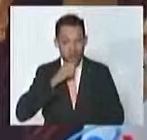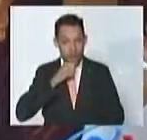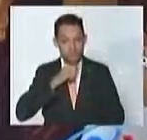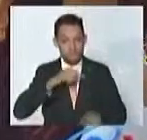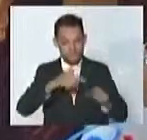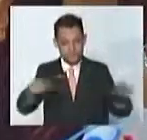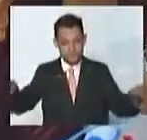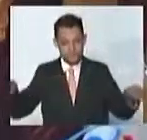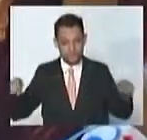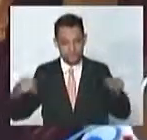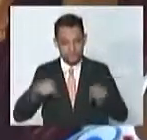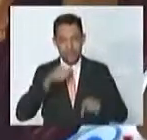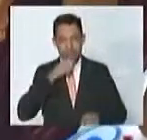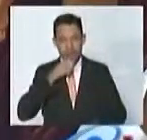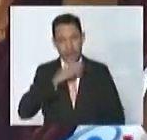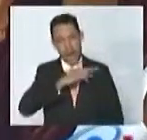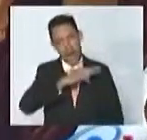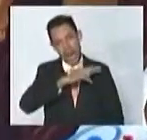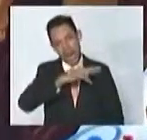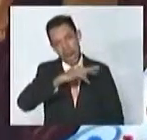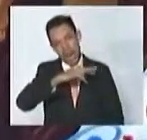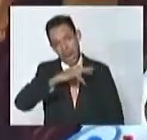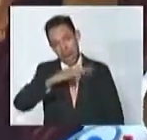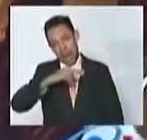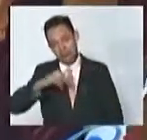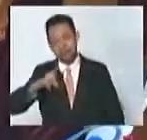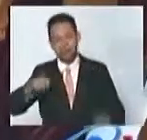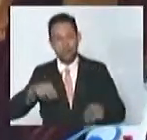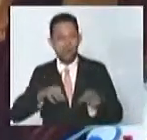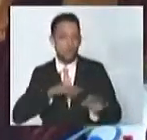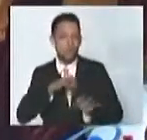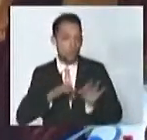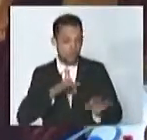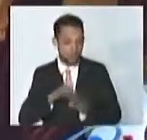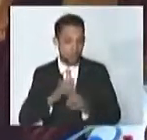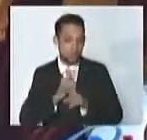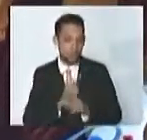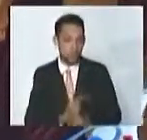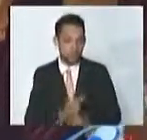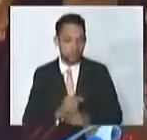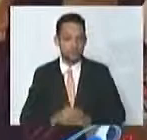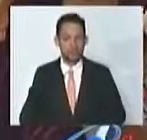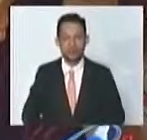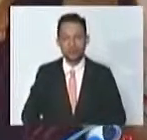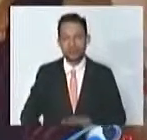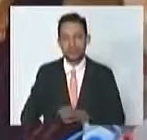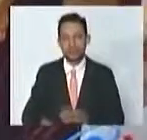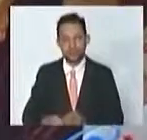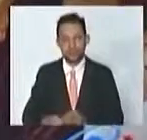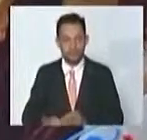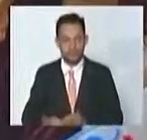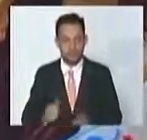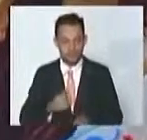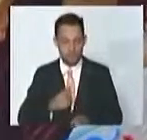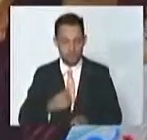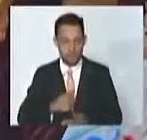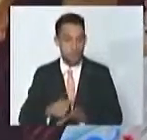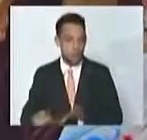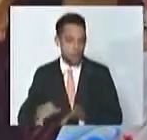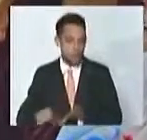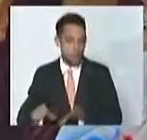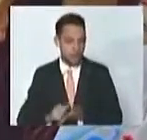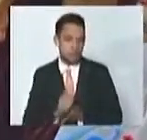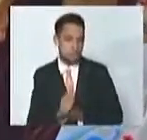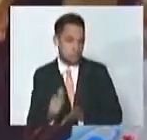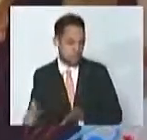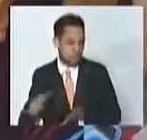está escuchando más en la parte interna. Y esto es de fonoaudiología. Esto no, pues no sé si los